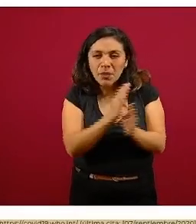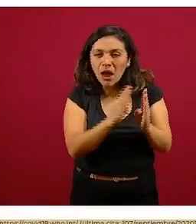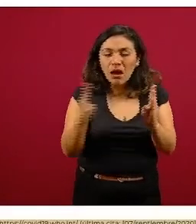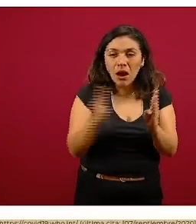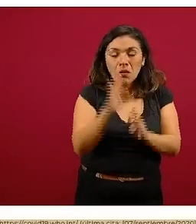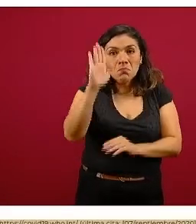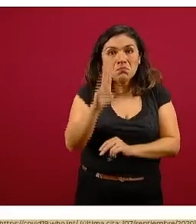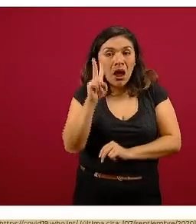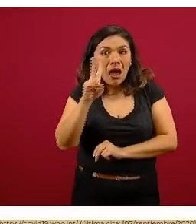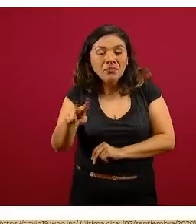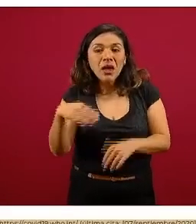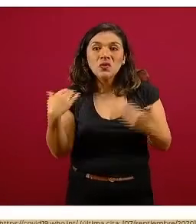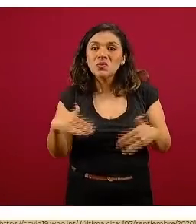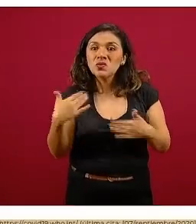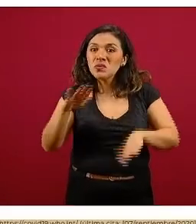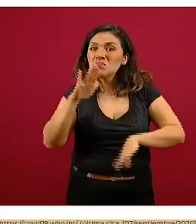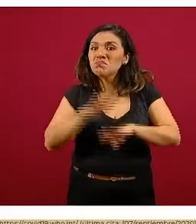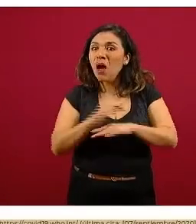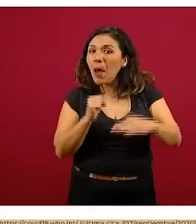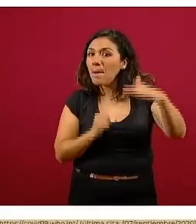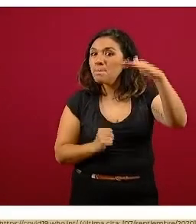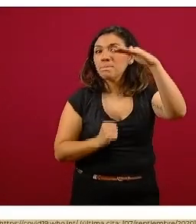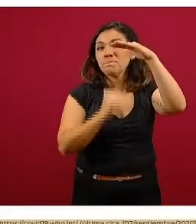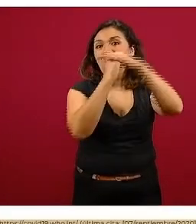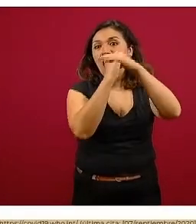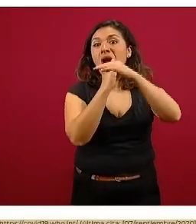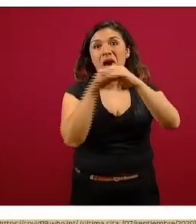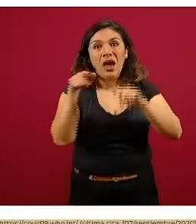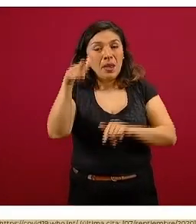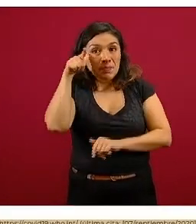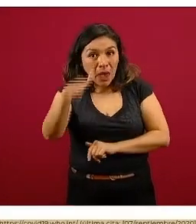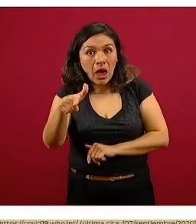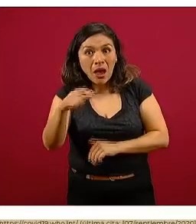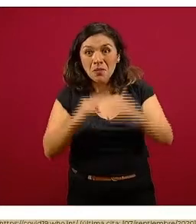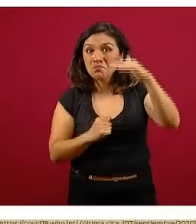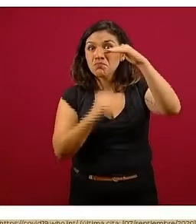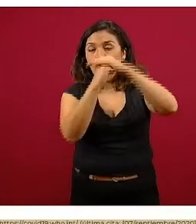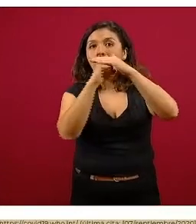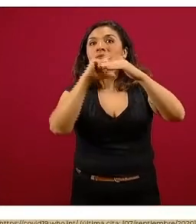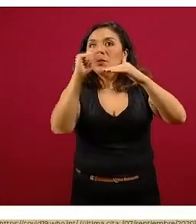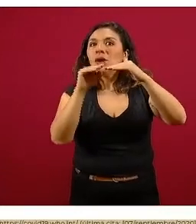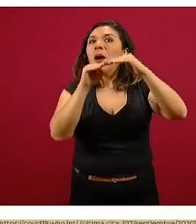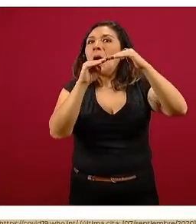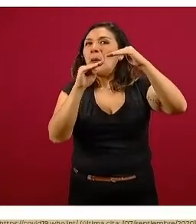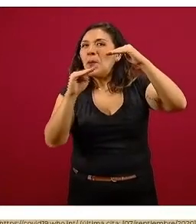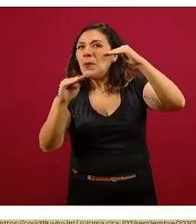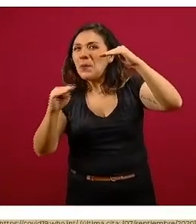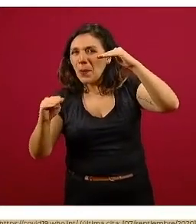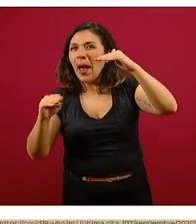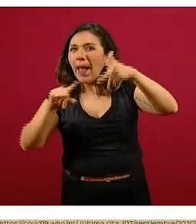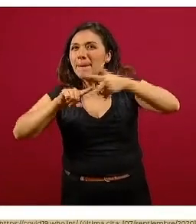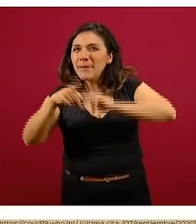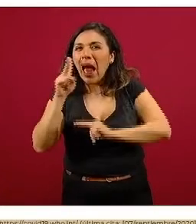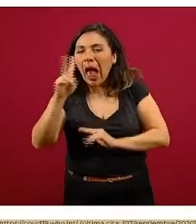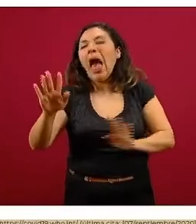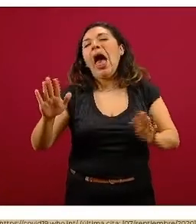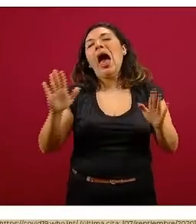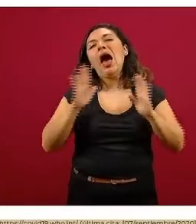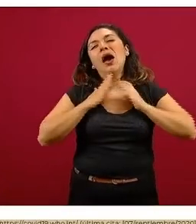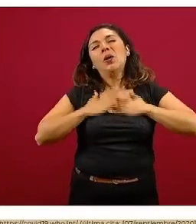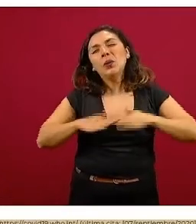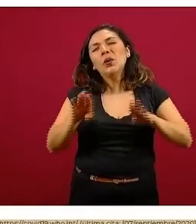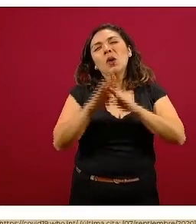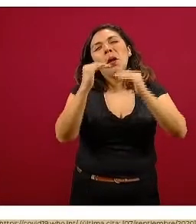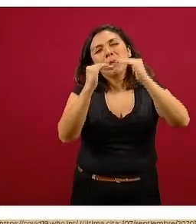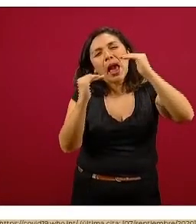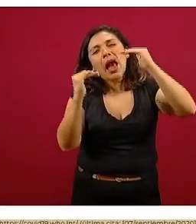momento que había llegado a un primer acme, que de hecho así fue, porque empezó una tendencia descendente que se